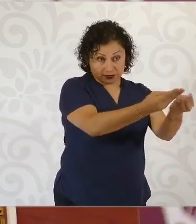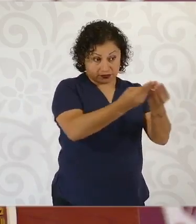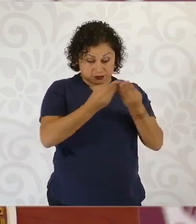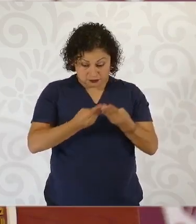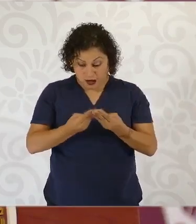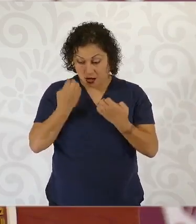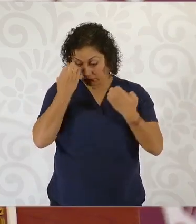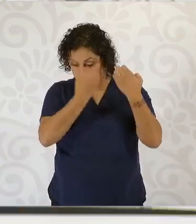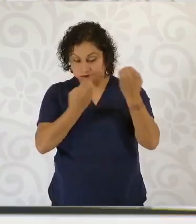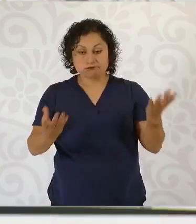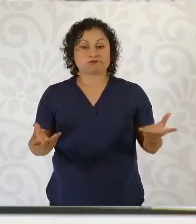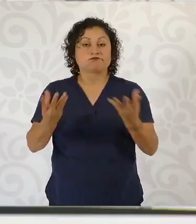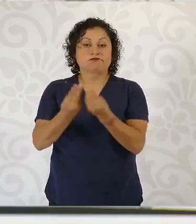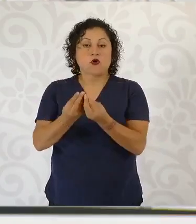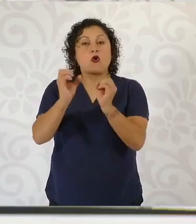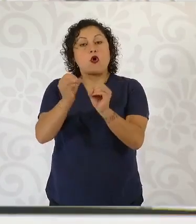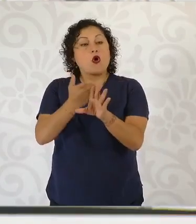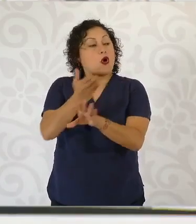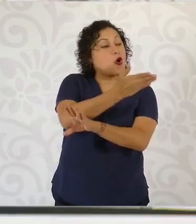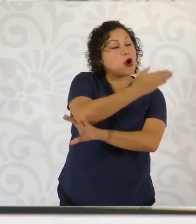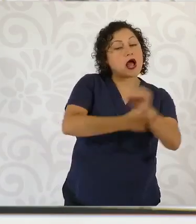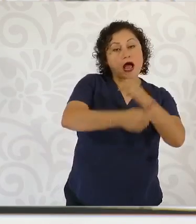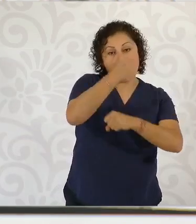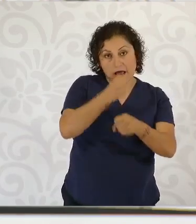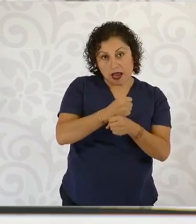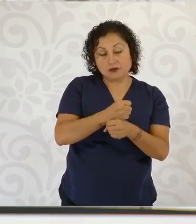los años posteriores. Si hay un